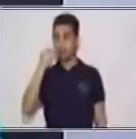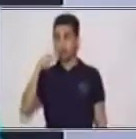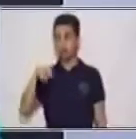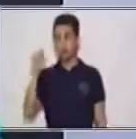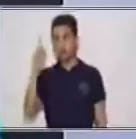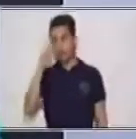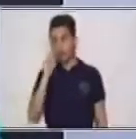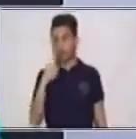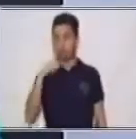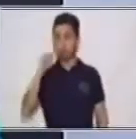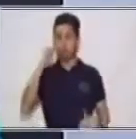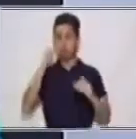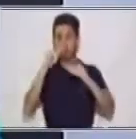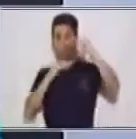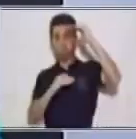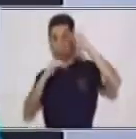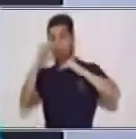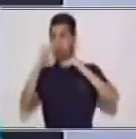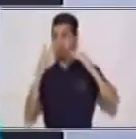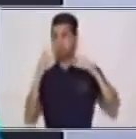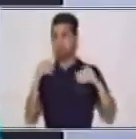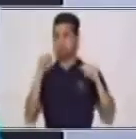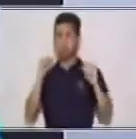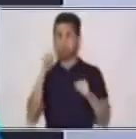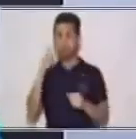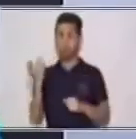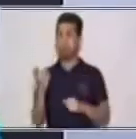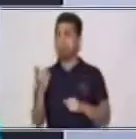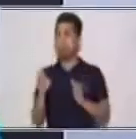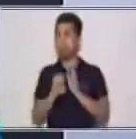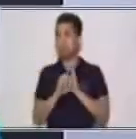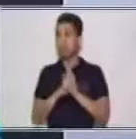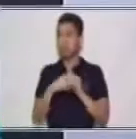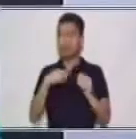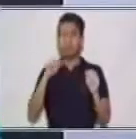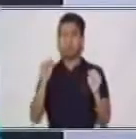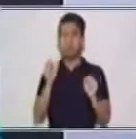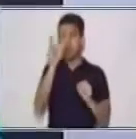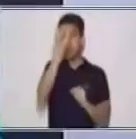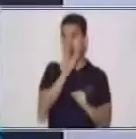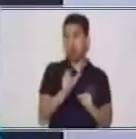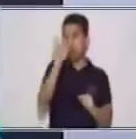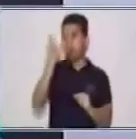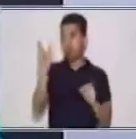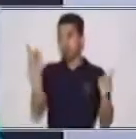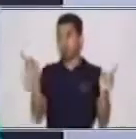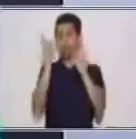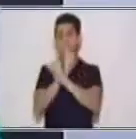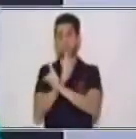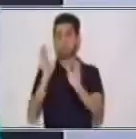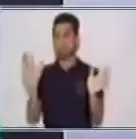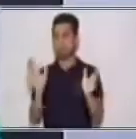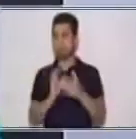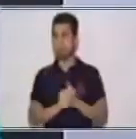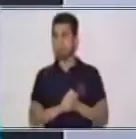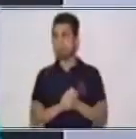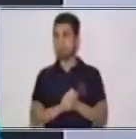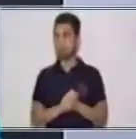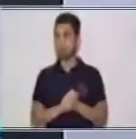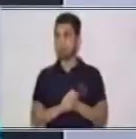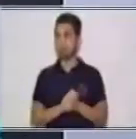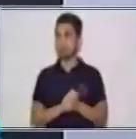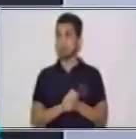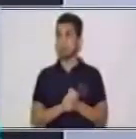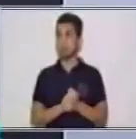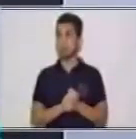filas para poder operar. De igual manera, podríamos mover nuestras columnas. ¿También se puede cambiar? Podríamos moverlas, pero